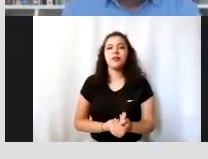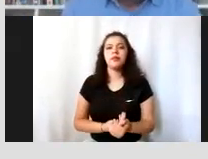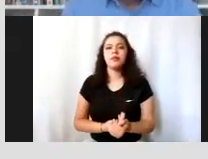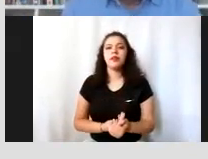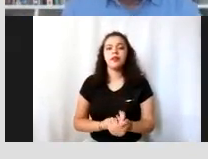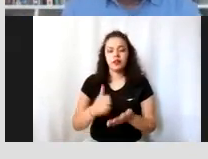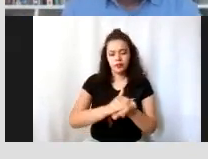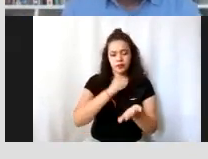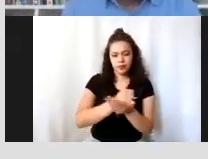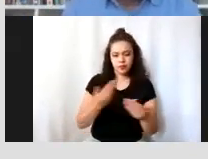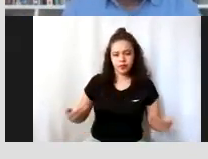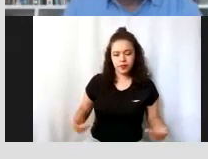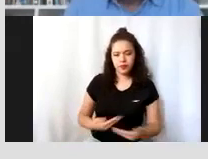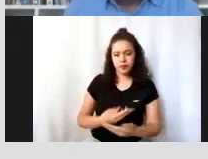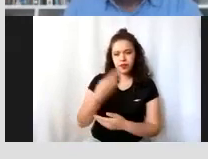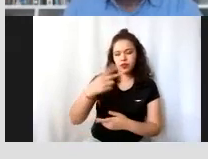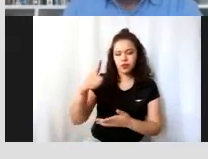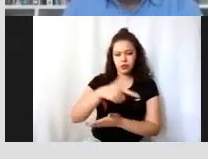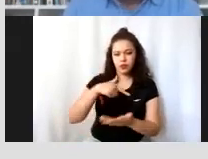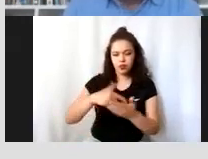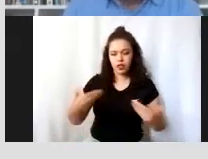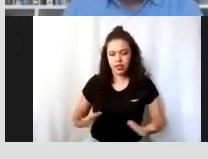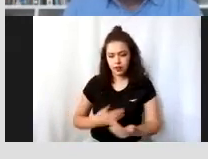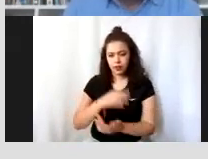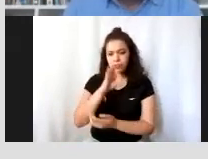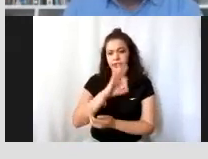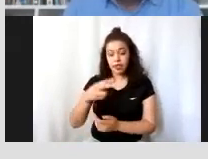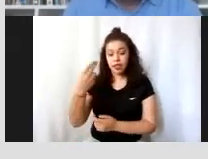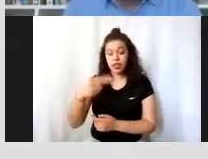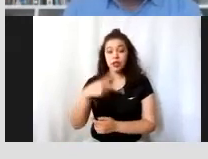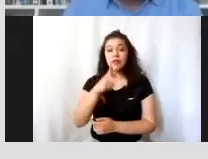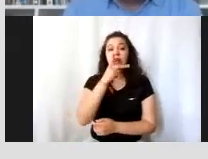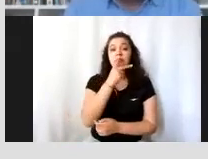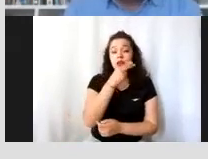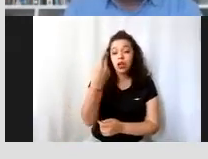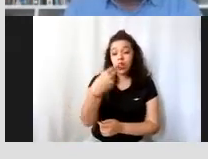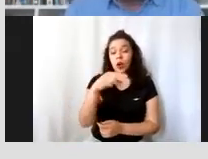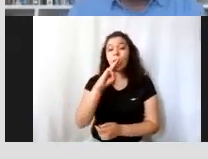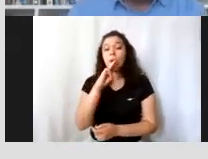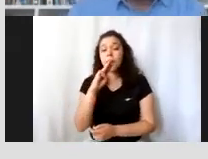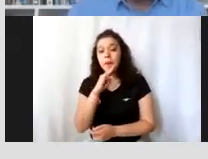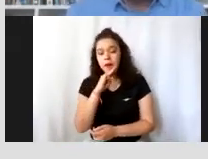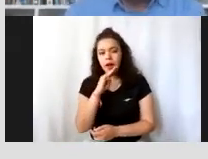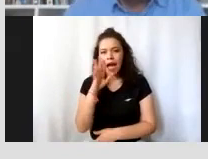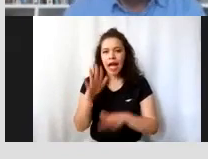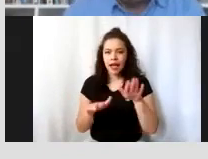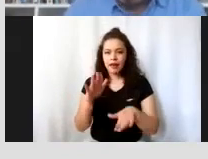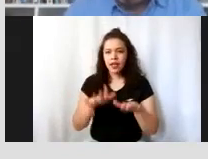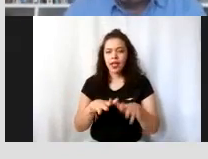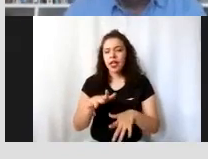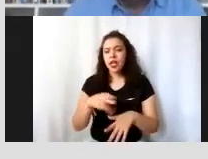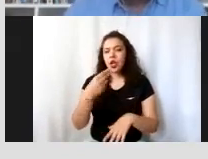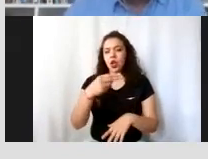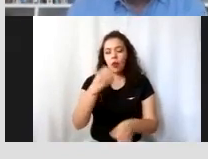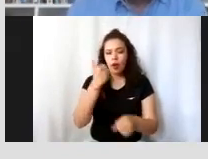el nombre, lugar de nacimiento, fecha, nombre del padre, nombre de la madre. En ocasiones viene también nombre de los